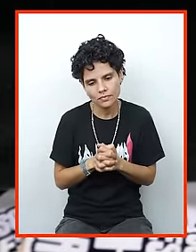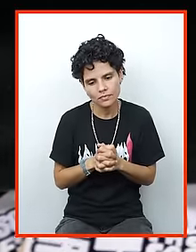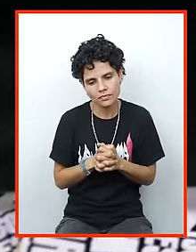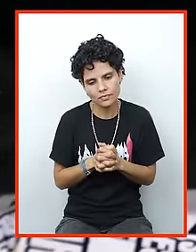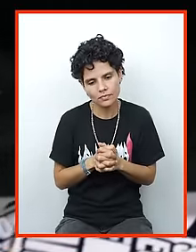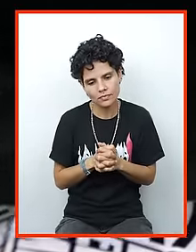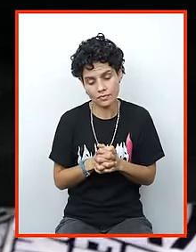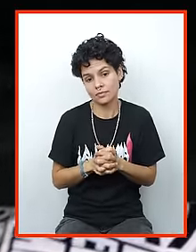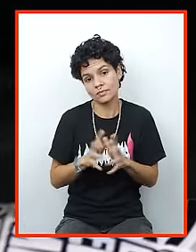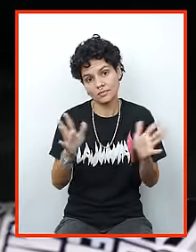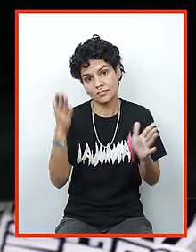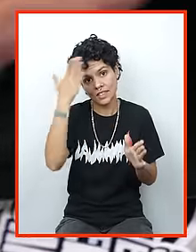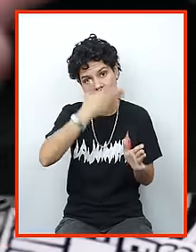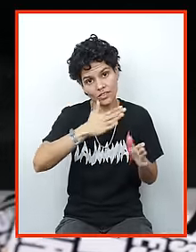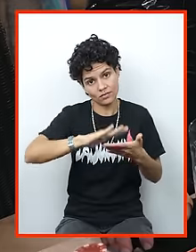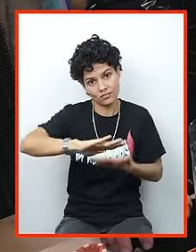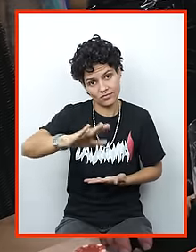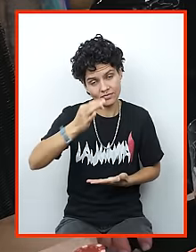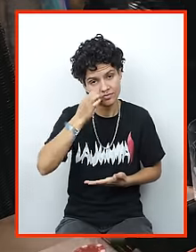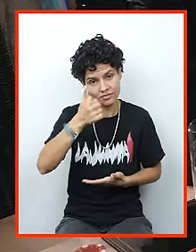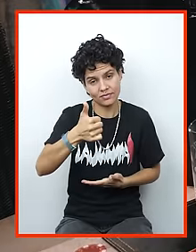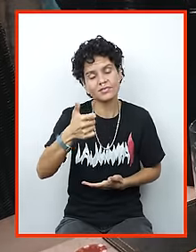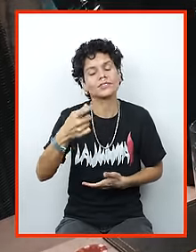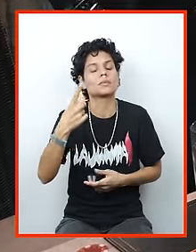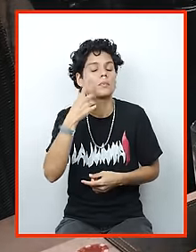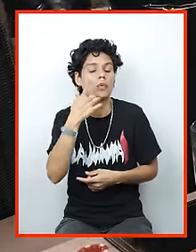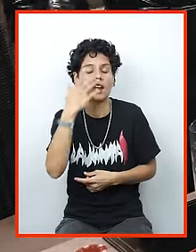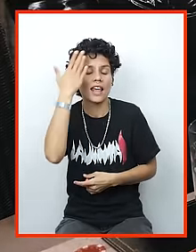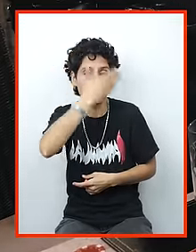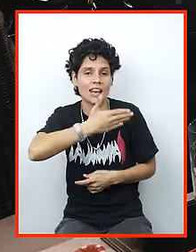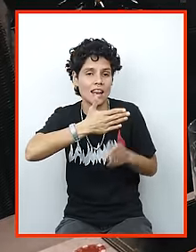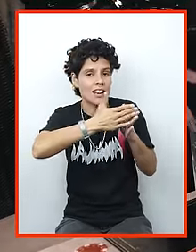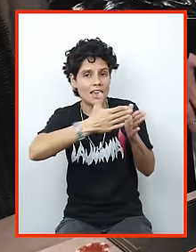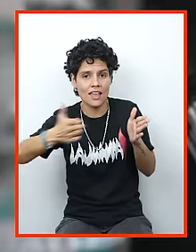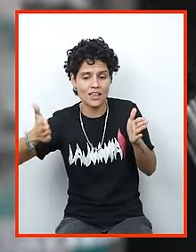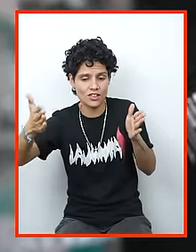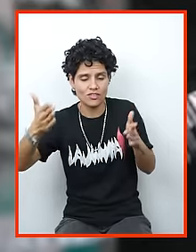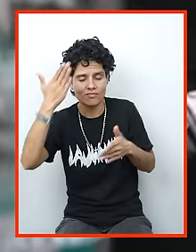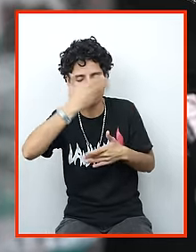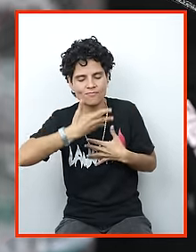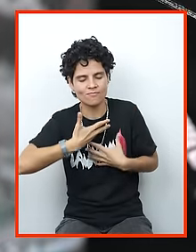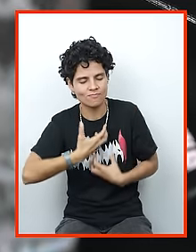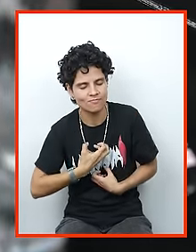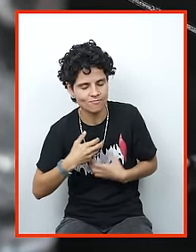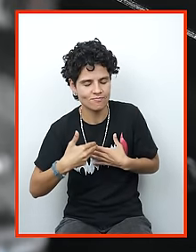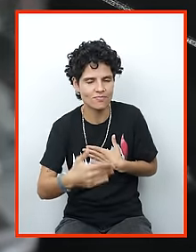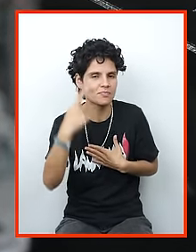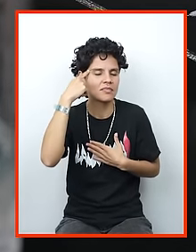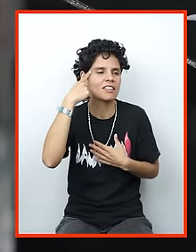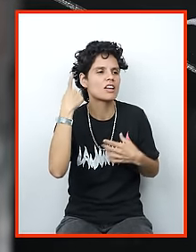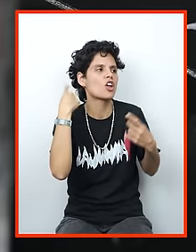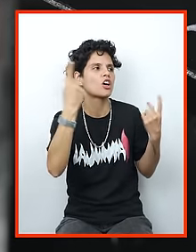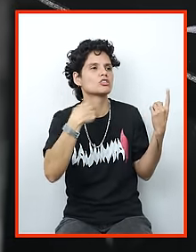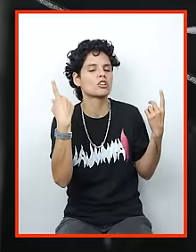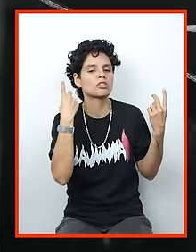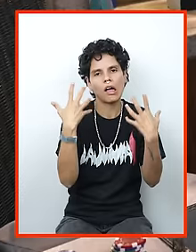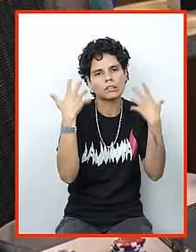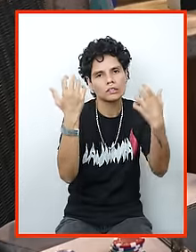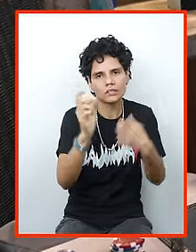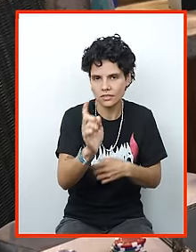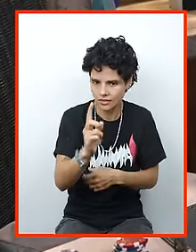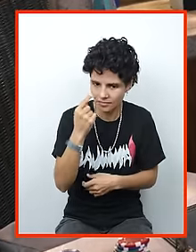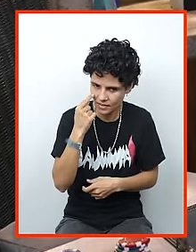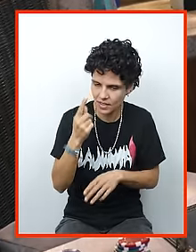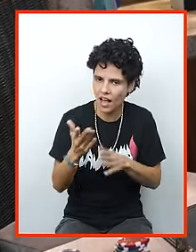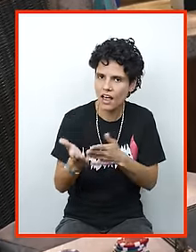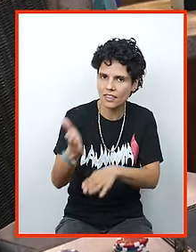¿Te fijaste el detalle que te hicimos un fondo negro? Sí, ¿no? Fue el dorado, creo. Sí, aquí lo pensamos todo, la gente de este programa se hace al lote, todo.